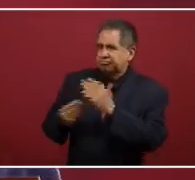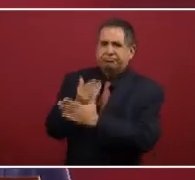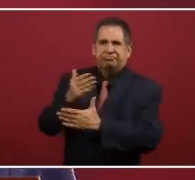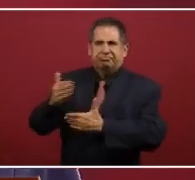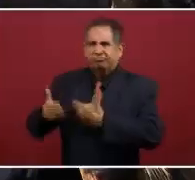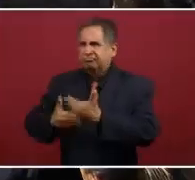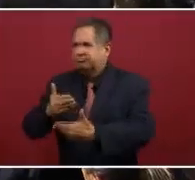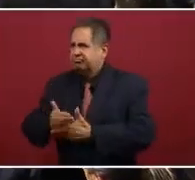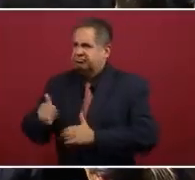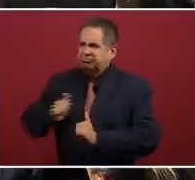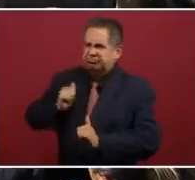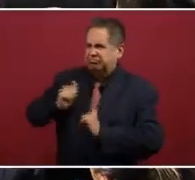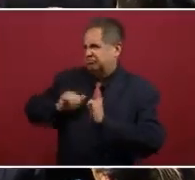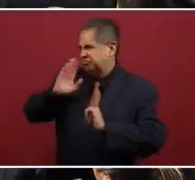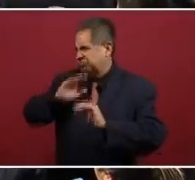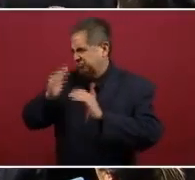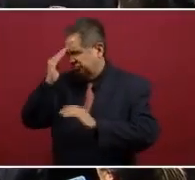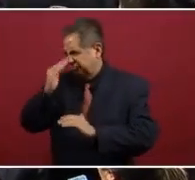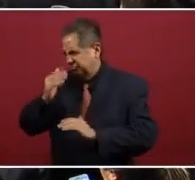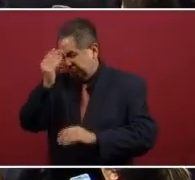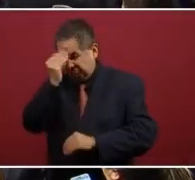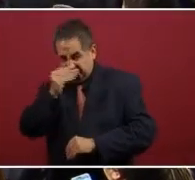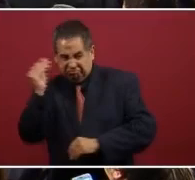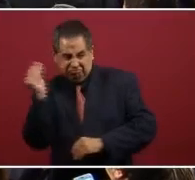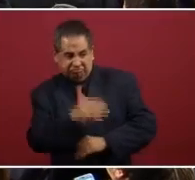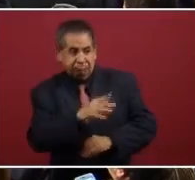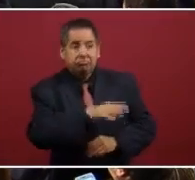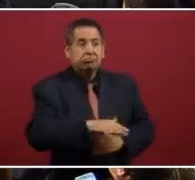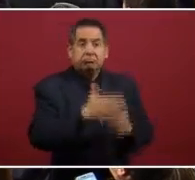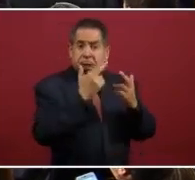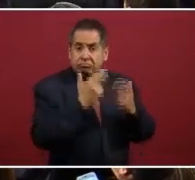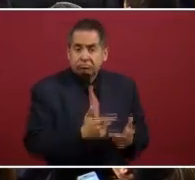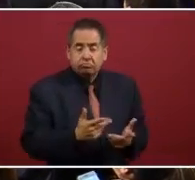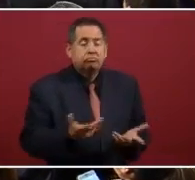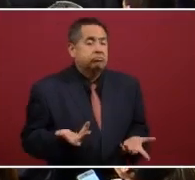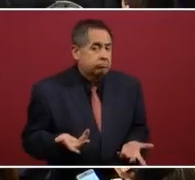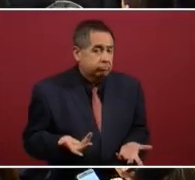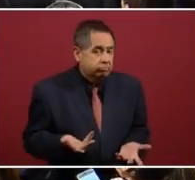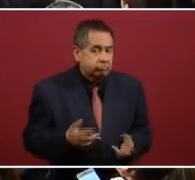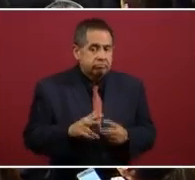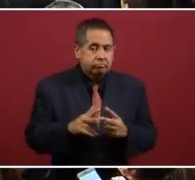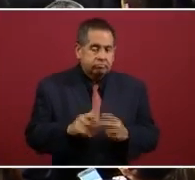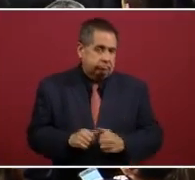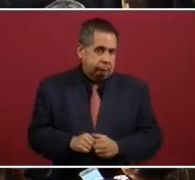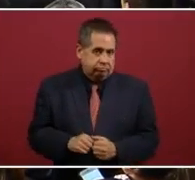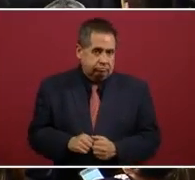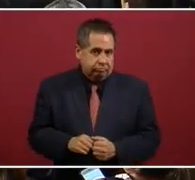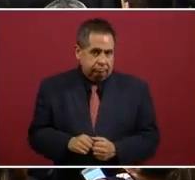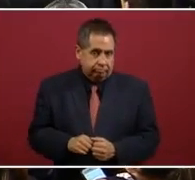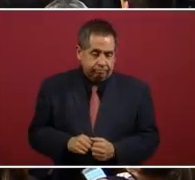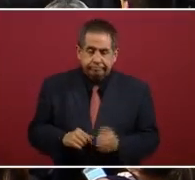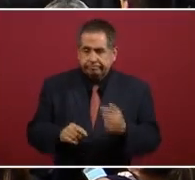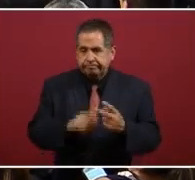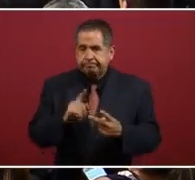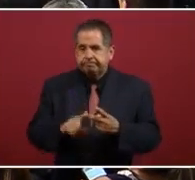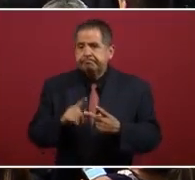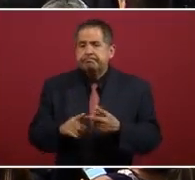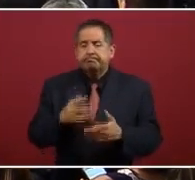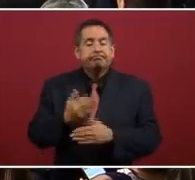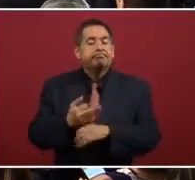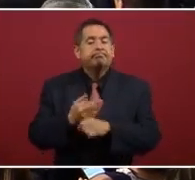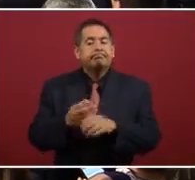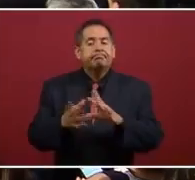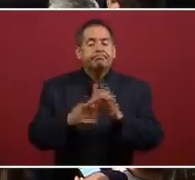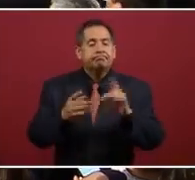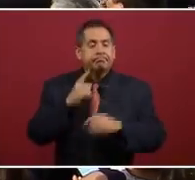el crecimiento económico y un largo etcétera. Lo segundo es que ahora vemos el devenir,